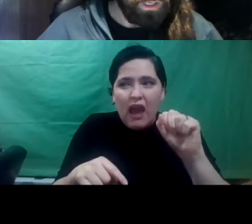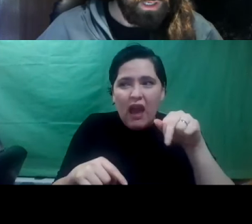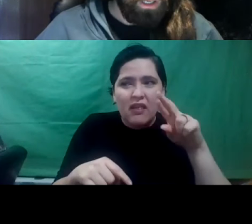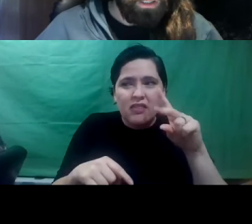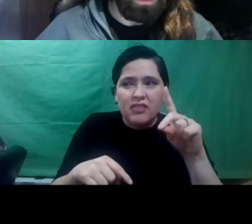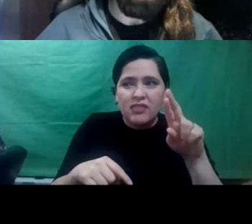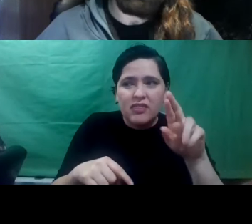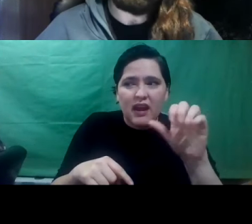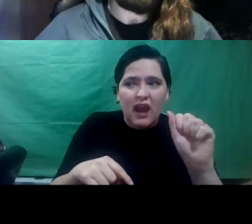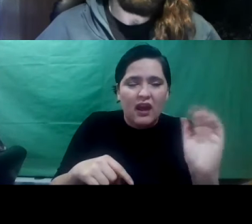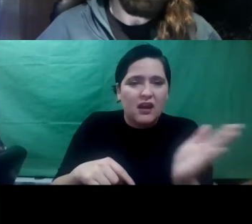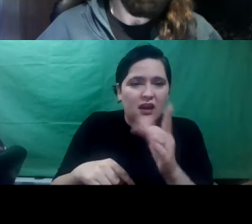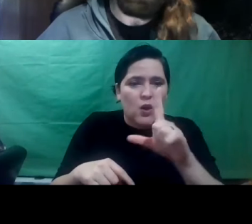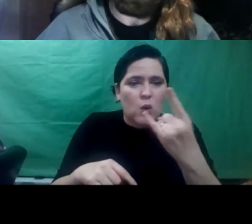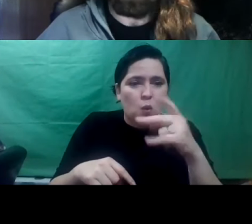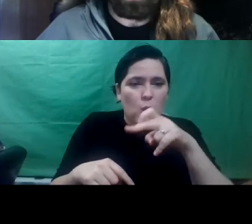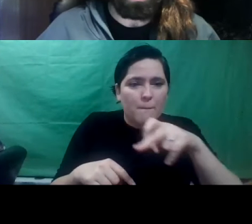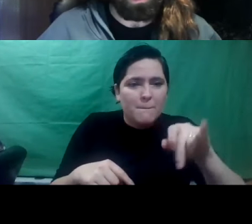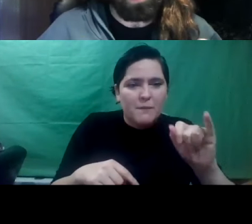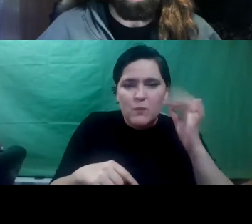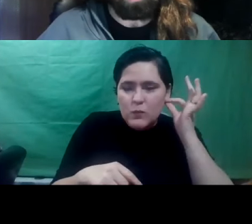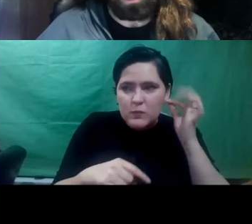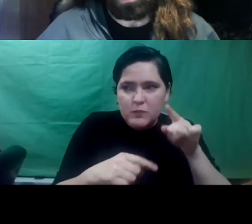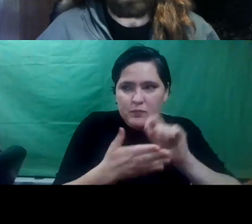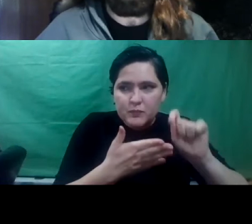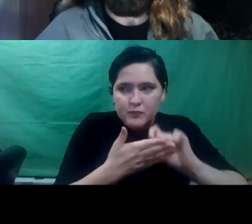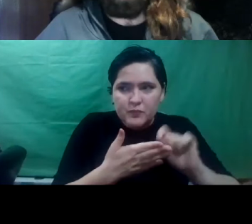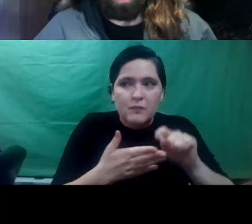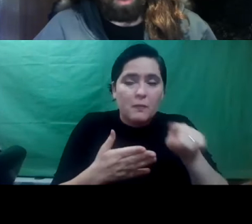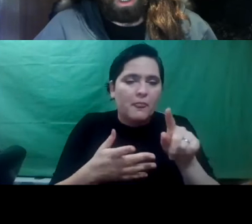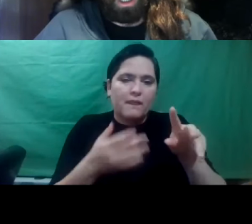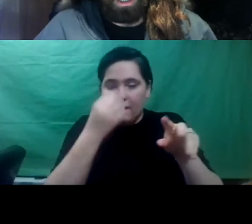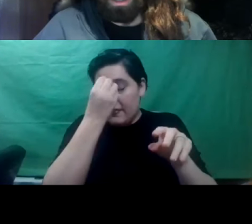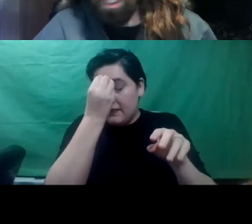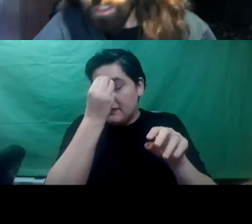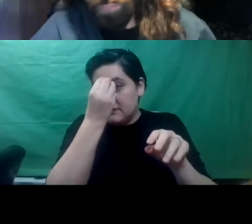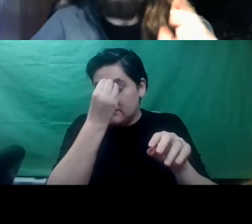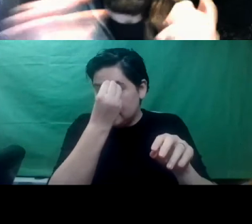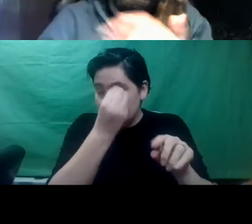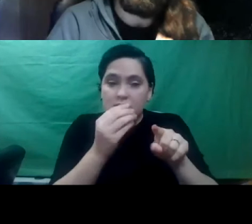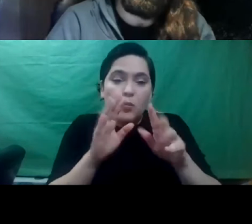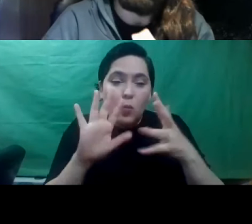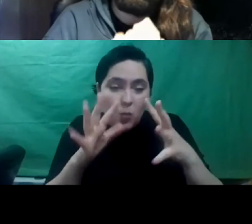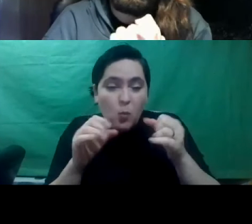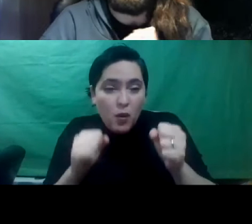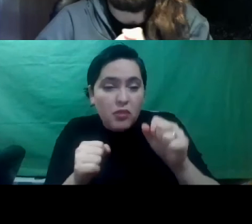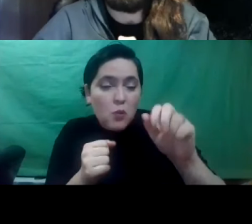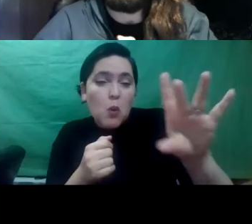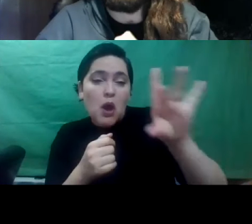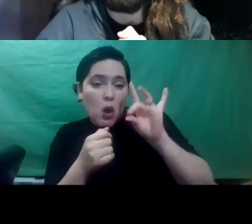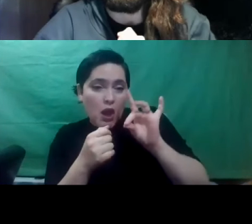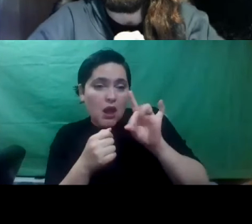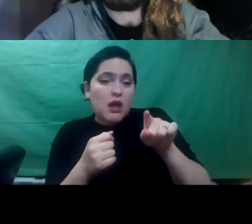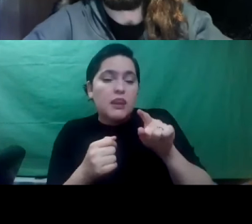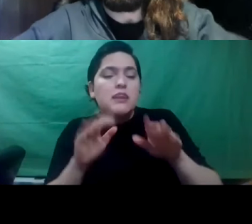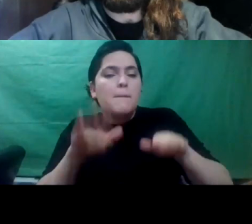recientemente. Y dependiendo del nivel de realismo que uno tenga, son los modelos que uno quiera elegir y también va a tener que ver con las